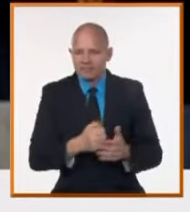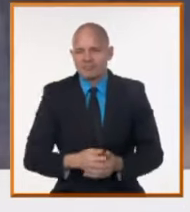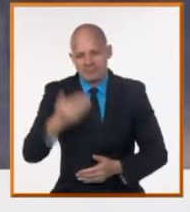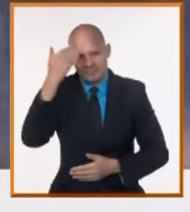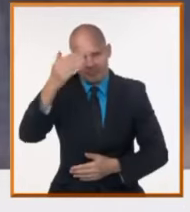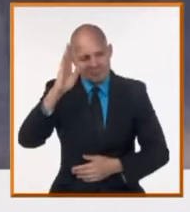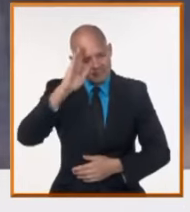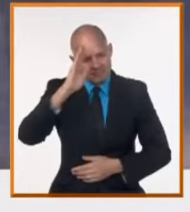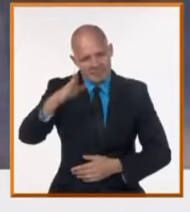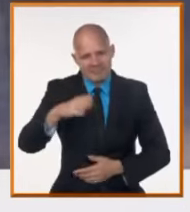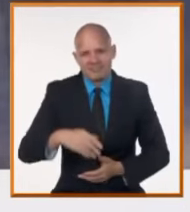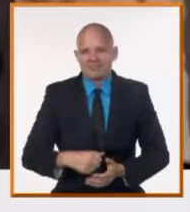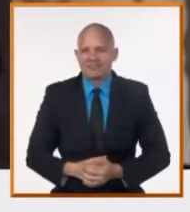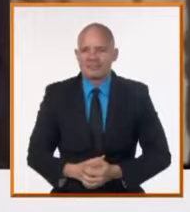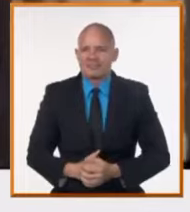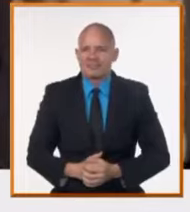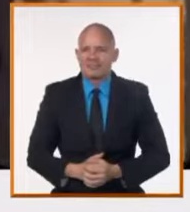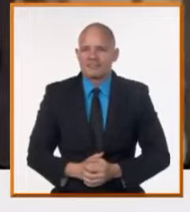vemos en una próxima mesa redonda.